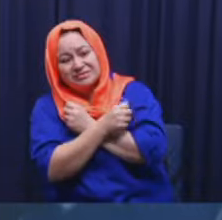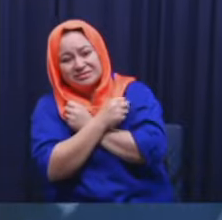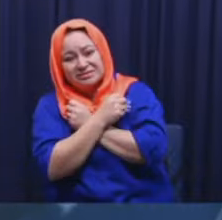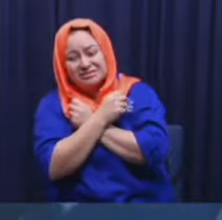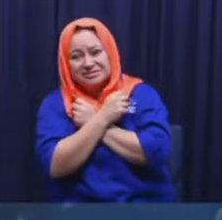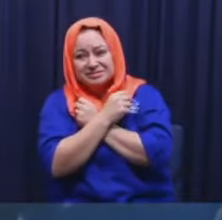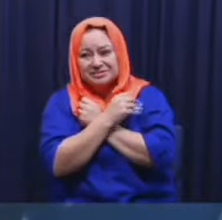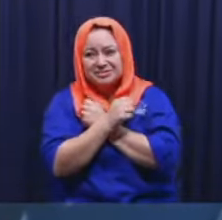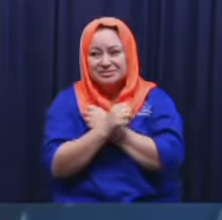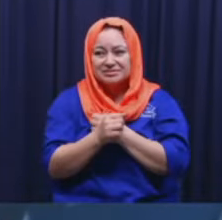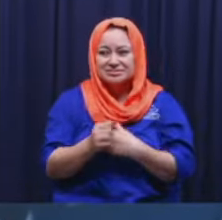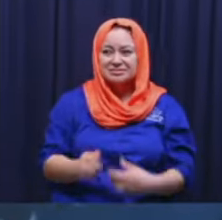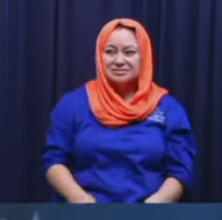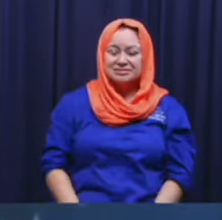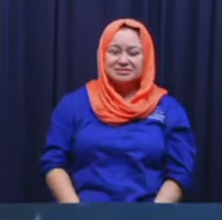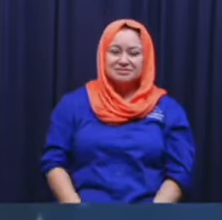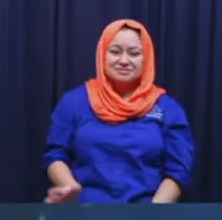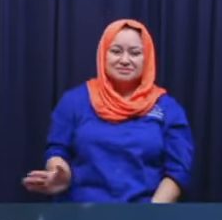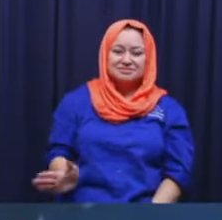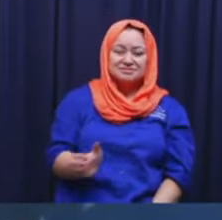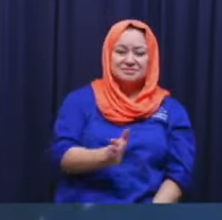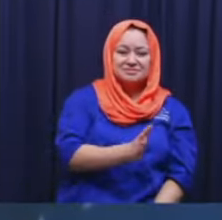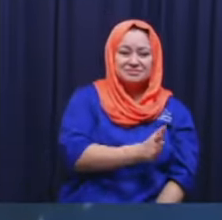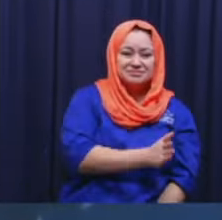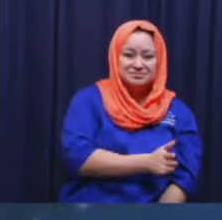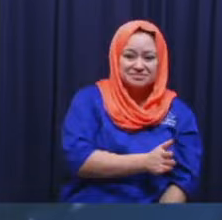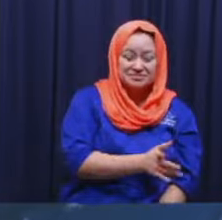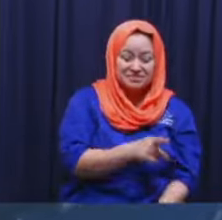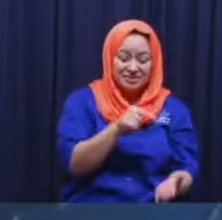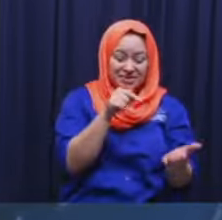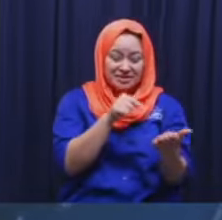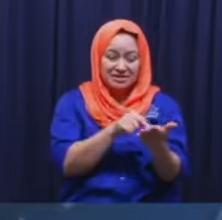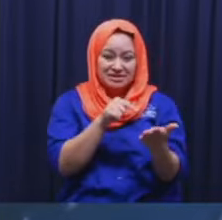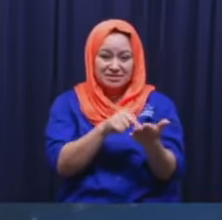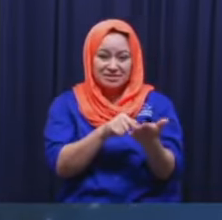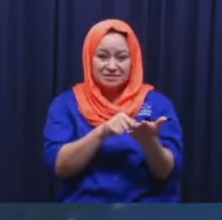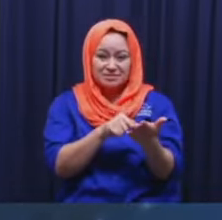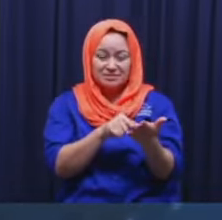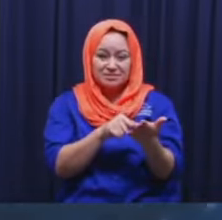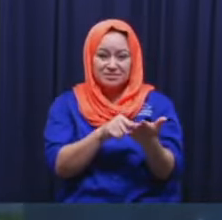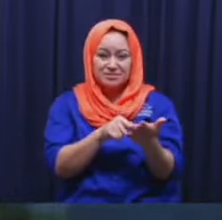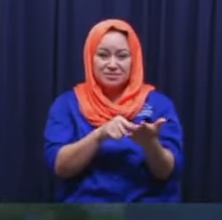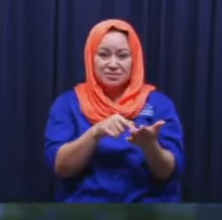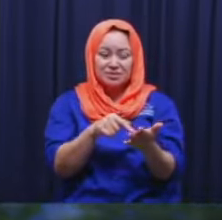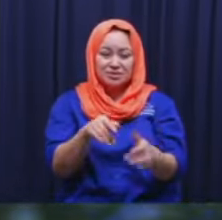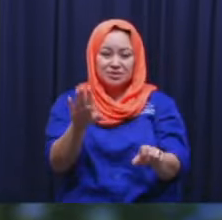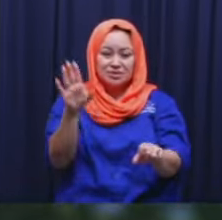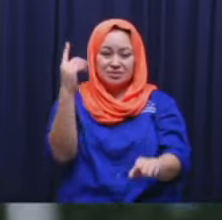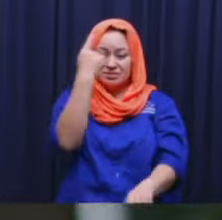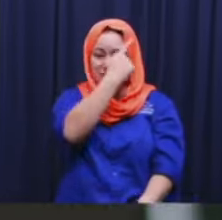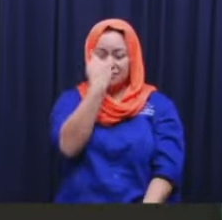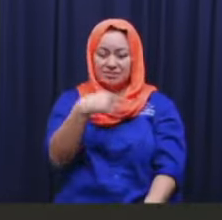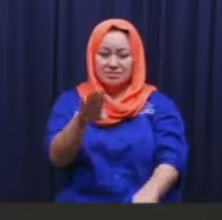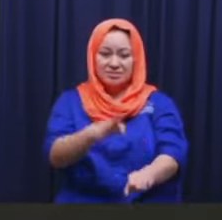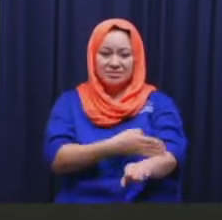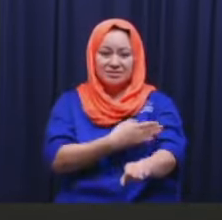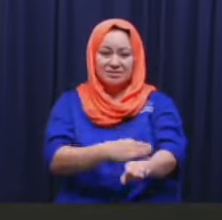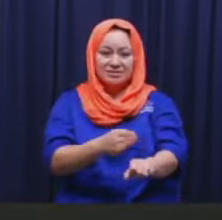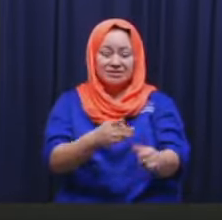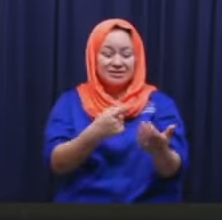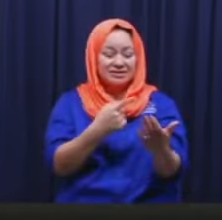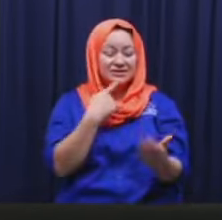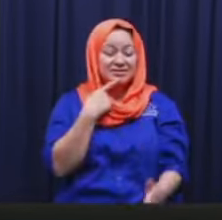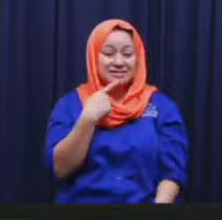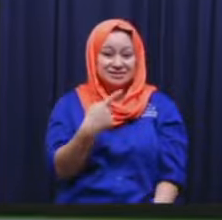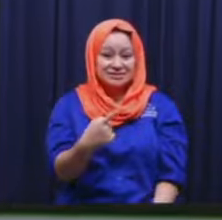venir y probar que el Señor es bueno, dice el Salmo 34:8. Y refúgiense,